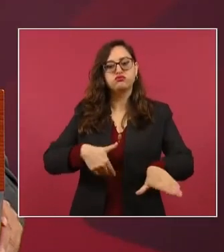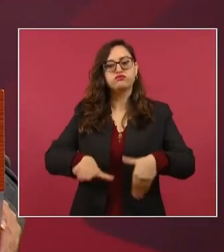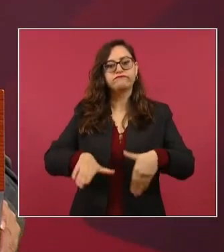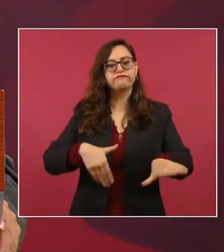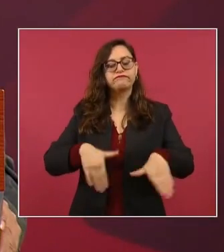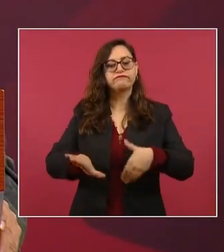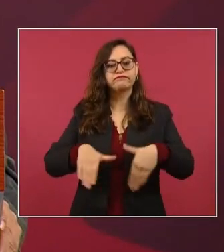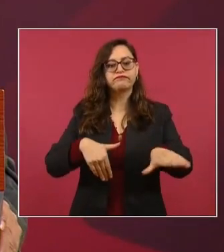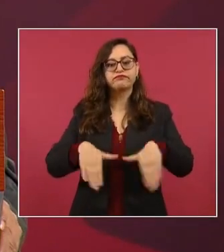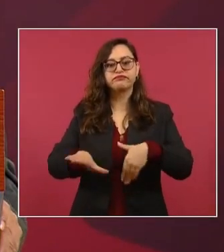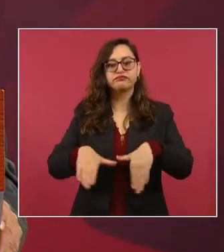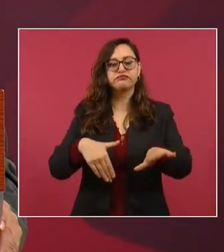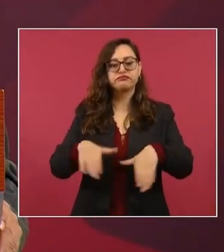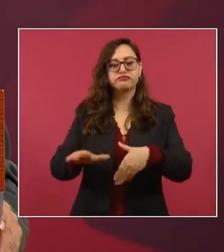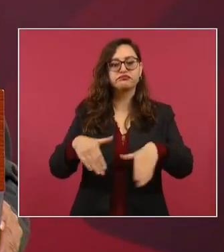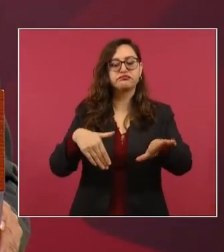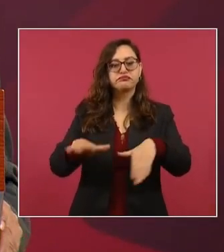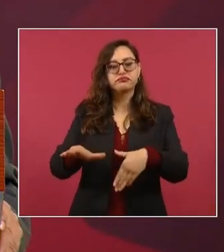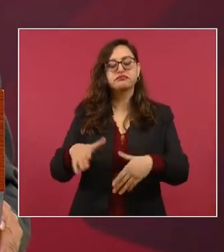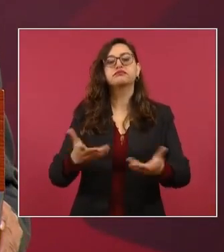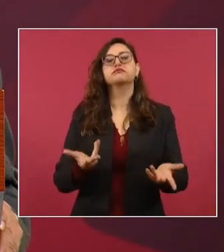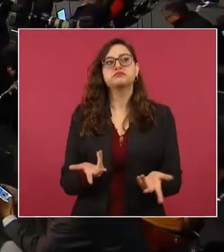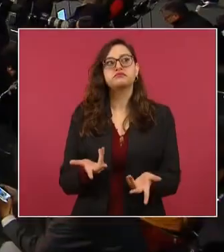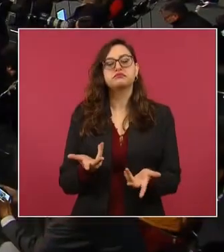Es como una especie de viaducto,